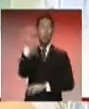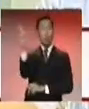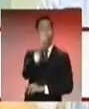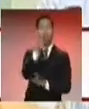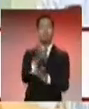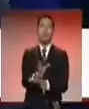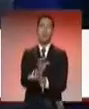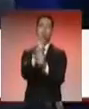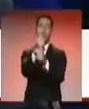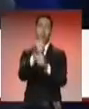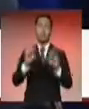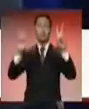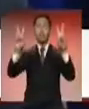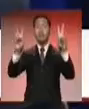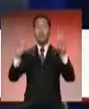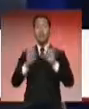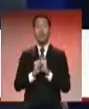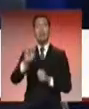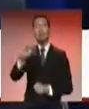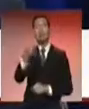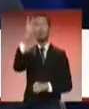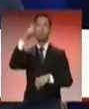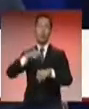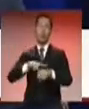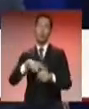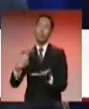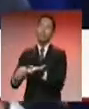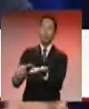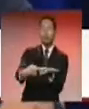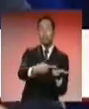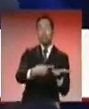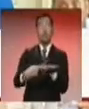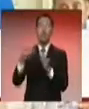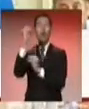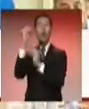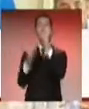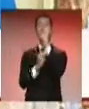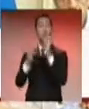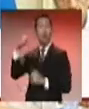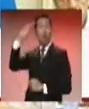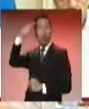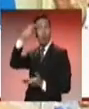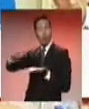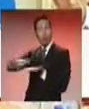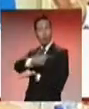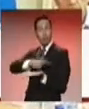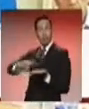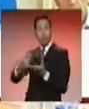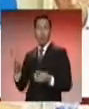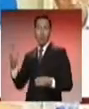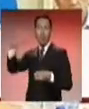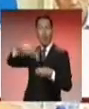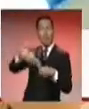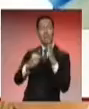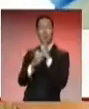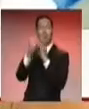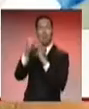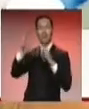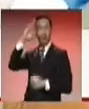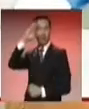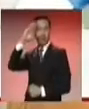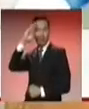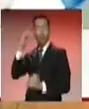marco, y por segunda ocasión, se mantuvo una reunión en la gobernación del Guayas, en la que participaron César Navas, ministro del Interior,